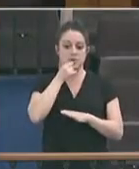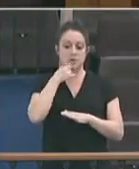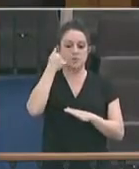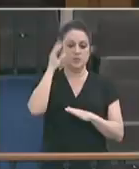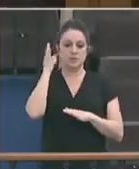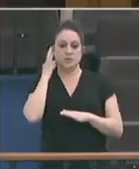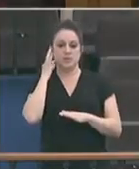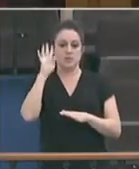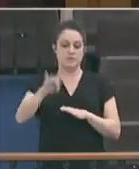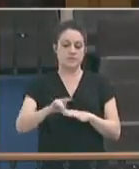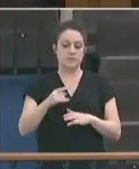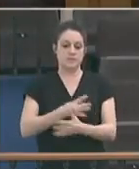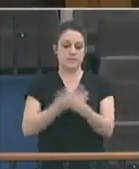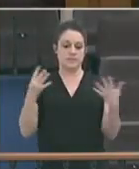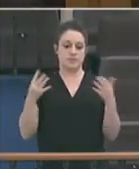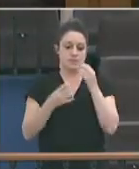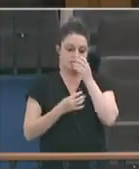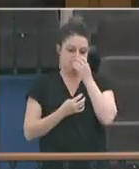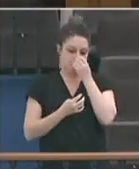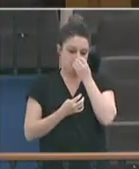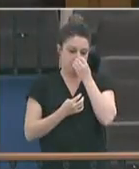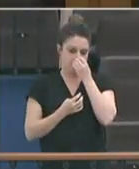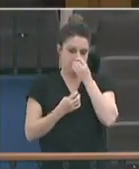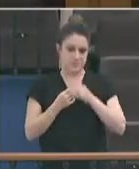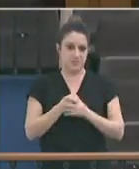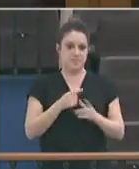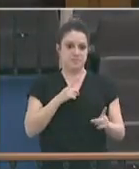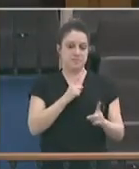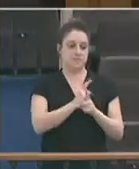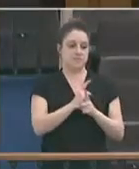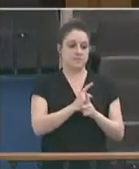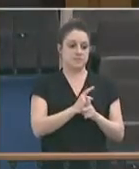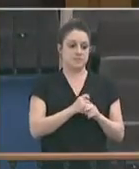favor, 19. En contra,